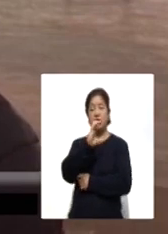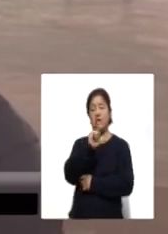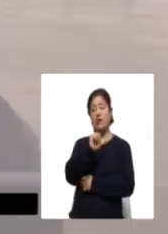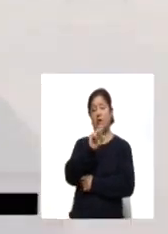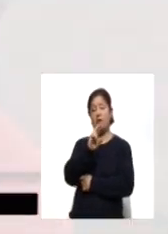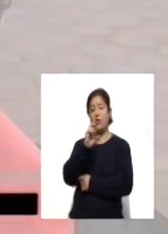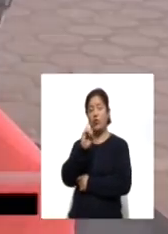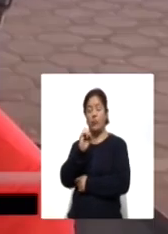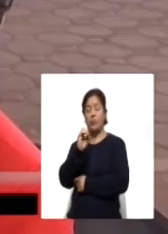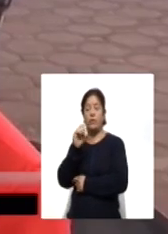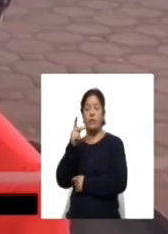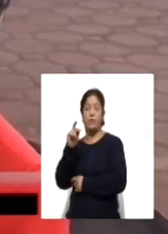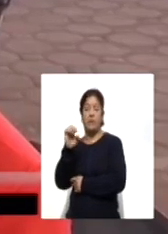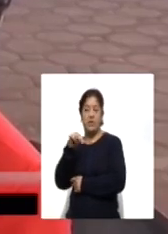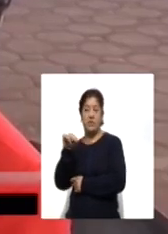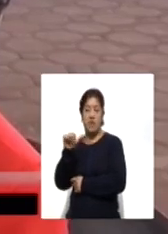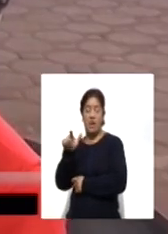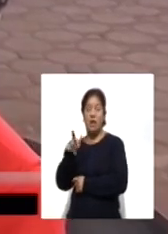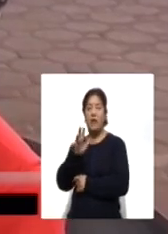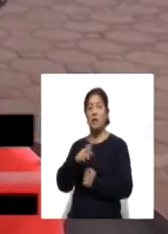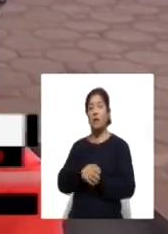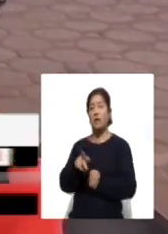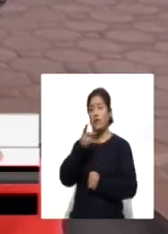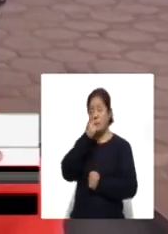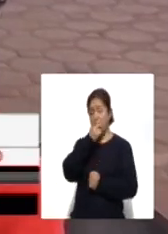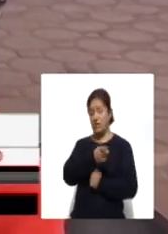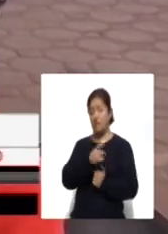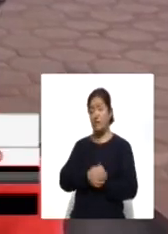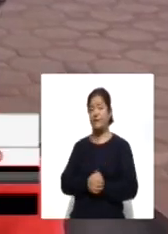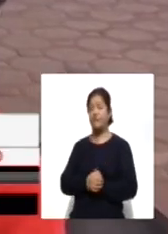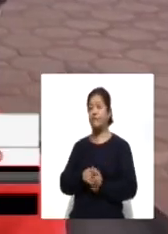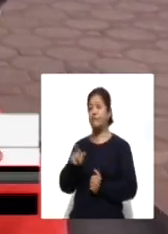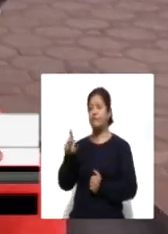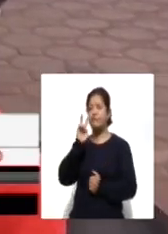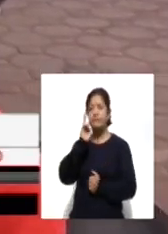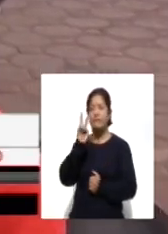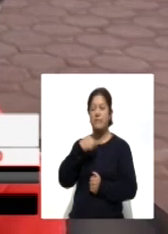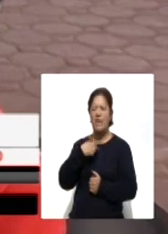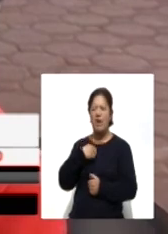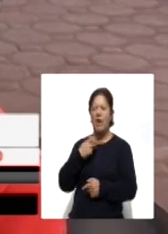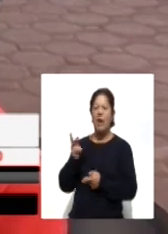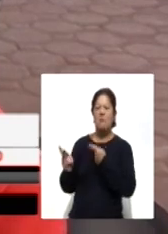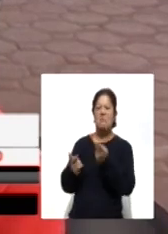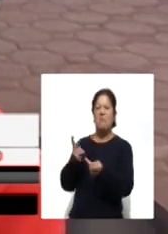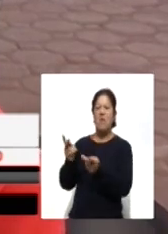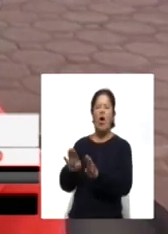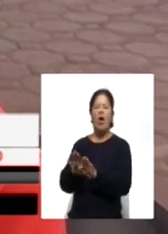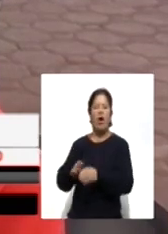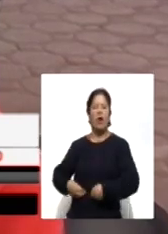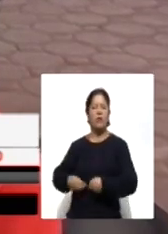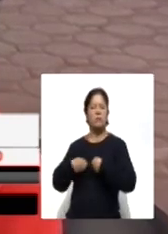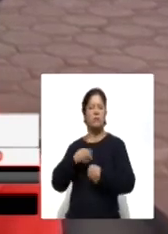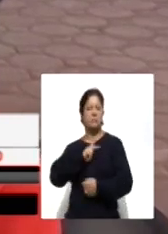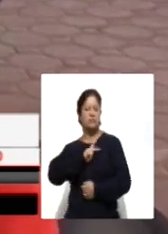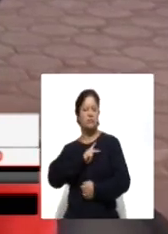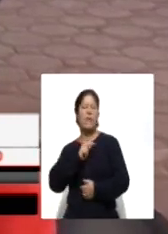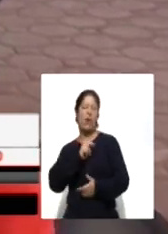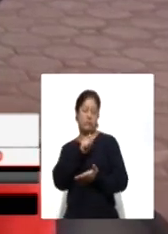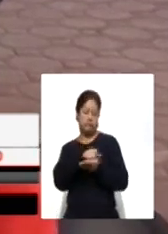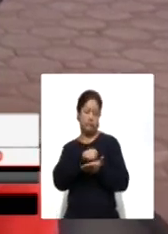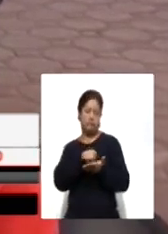apoyo recibido. Cuando nos hacían la encuesta de cómo vivíamos, pues ahora sí que nos preguntaban, ¿comían carne? Pues la